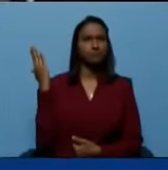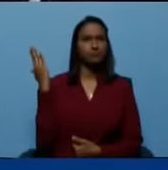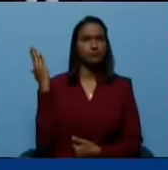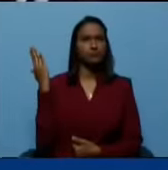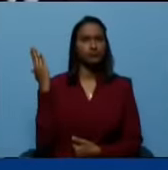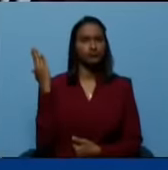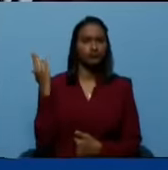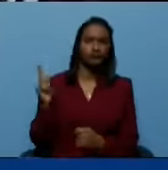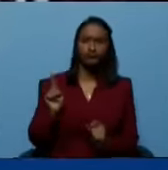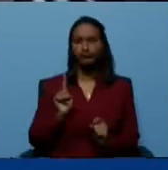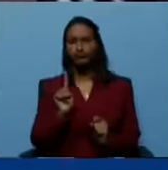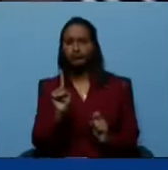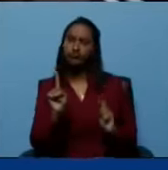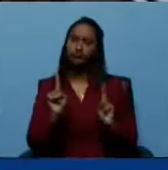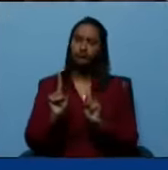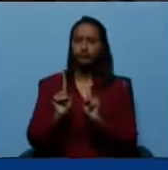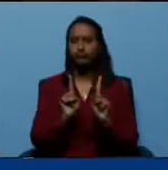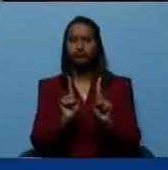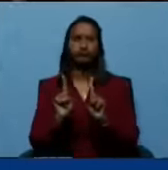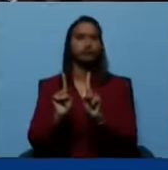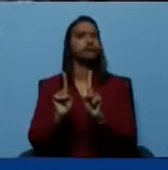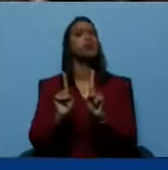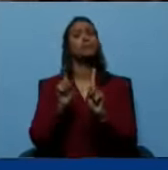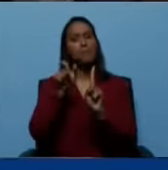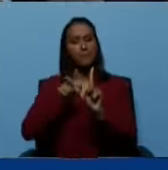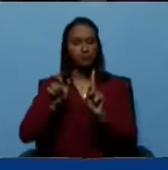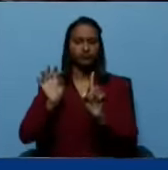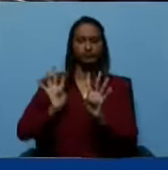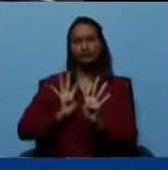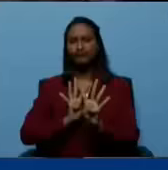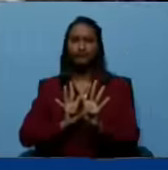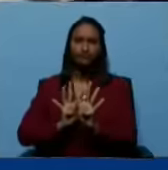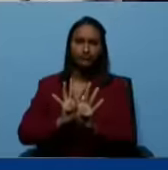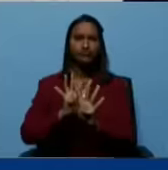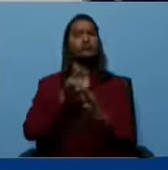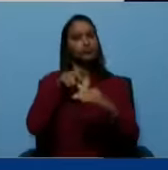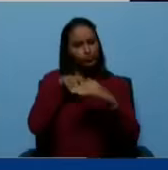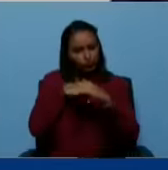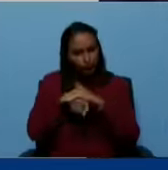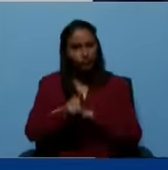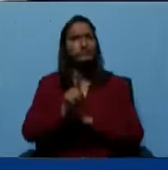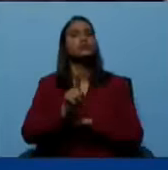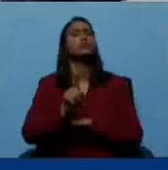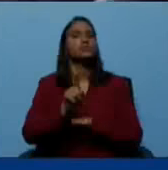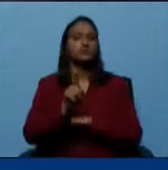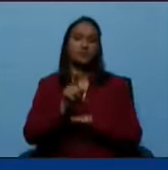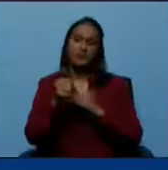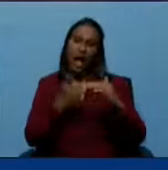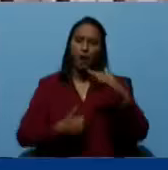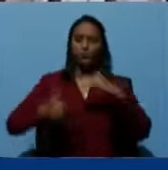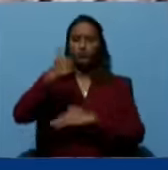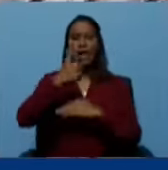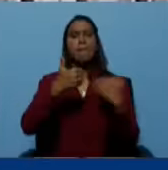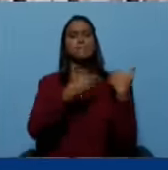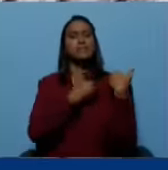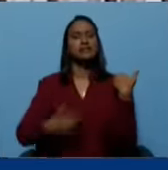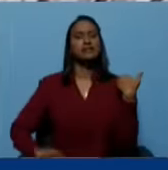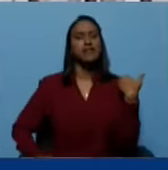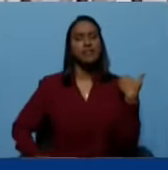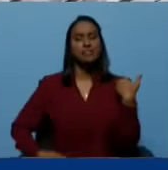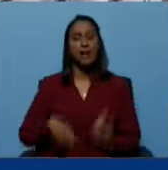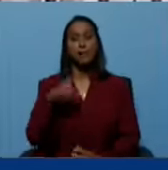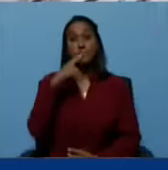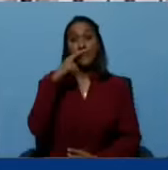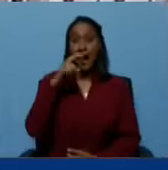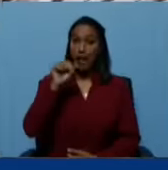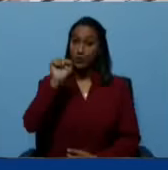Tribunal Supremo de Justicia, lo que es la llegada de la máxima autoridad de nuestro país, el presidente de la República Bolivariana de